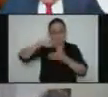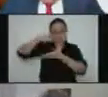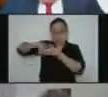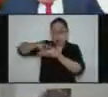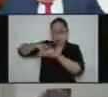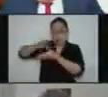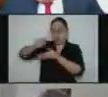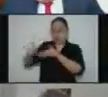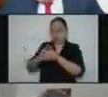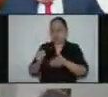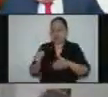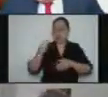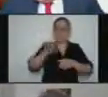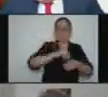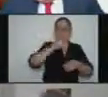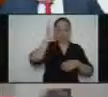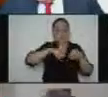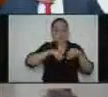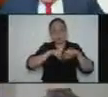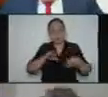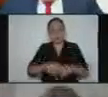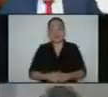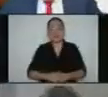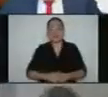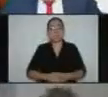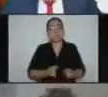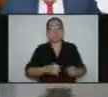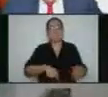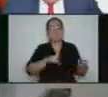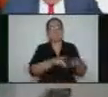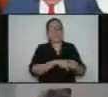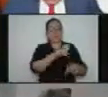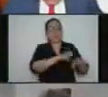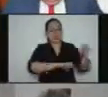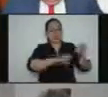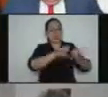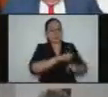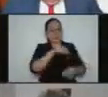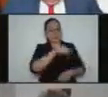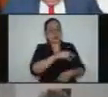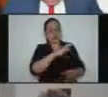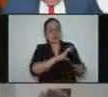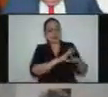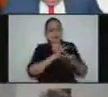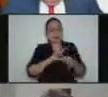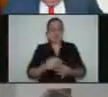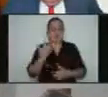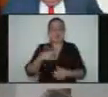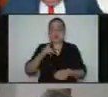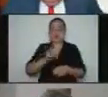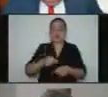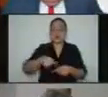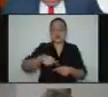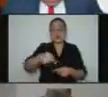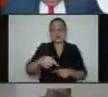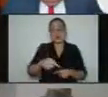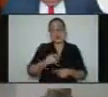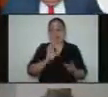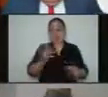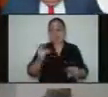Las empresas vinculadas deberán informar el cumplimiento dentro de un plazo de 5 días siguientes a que ello